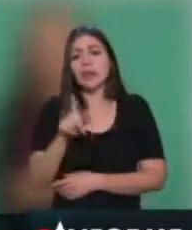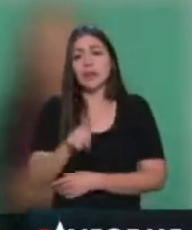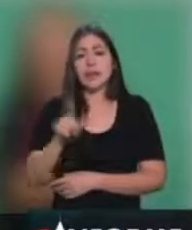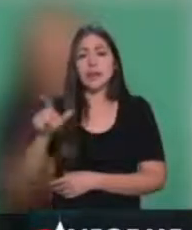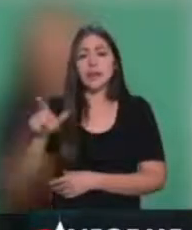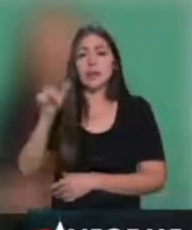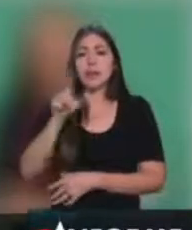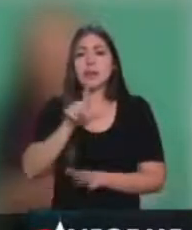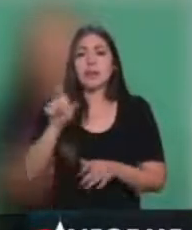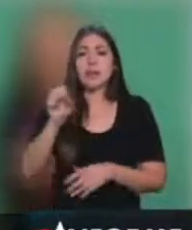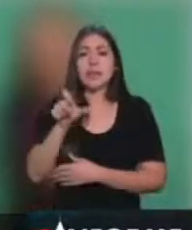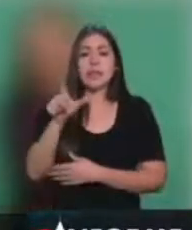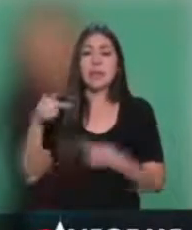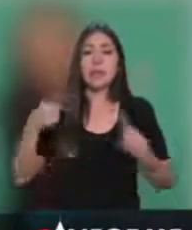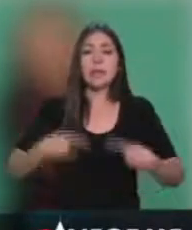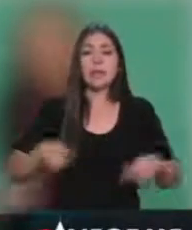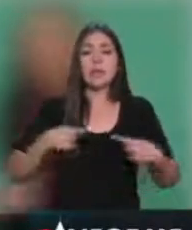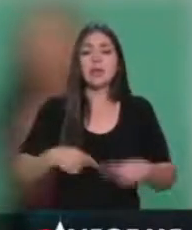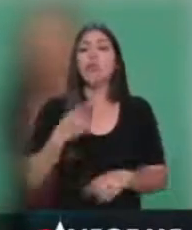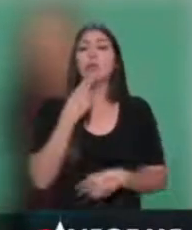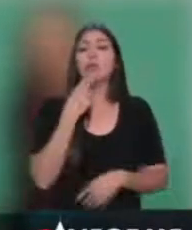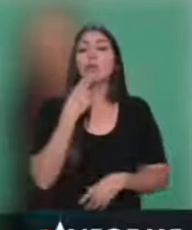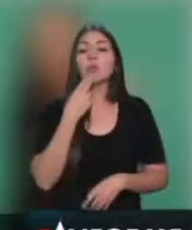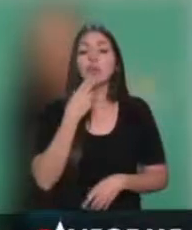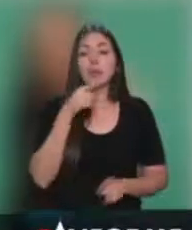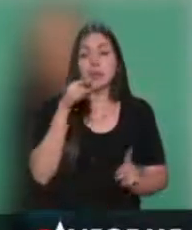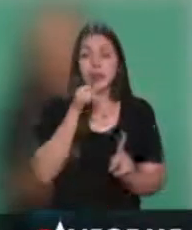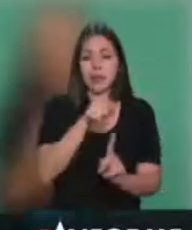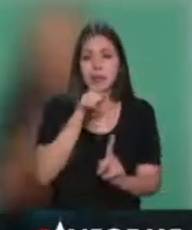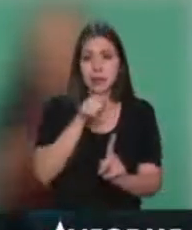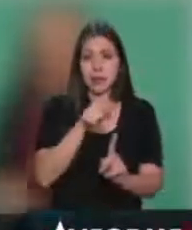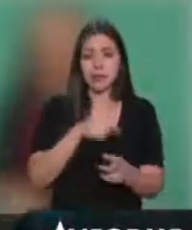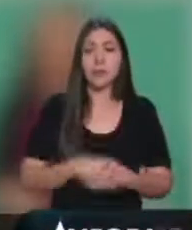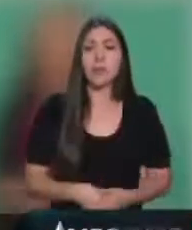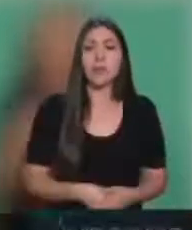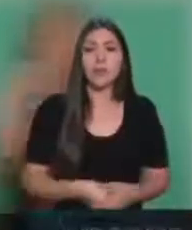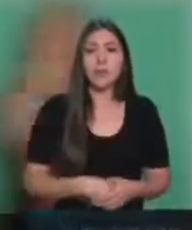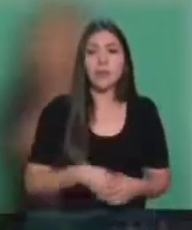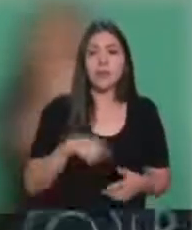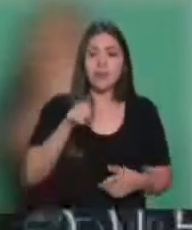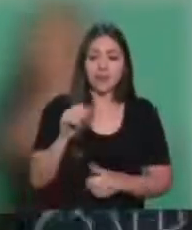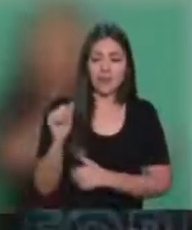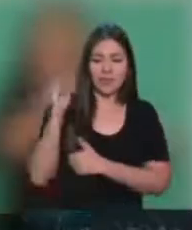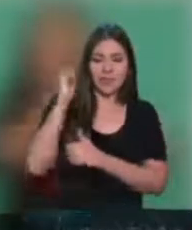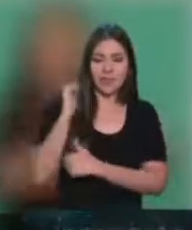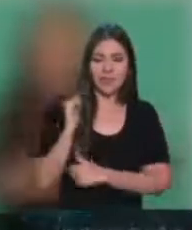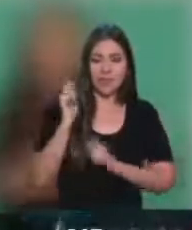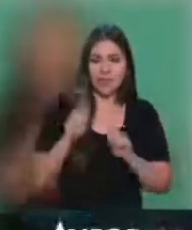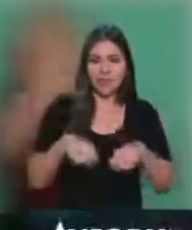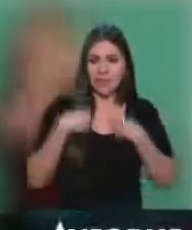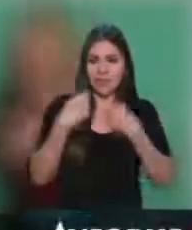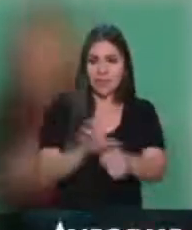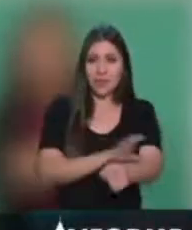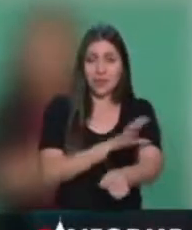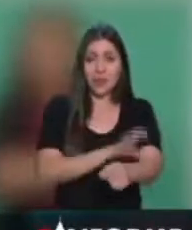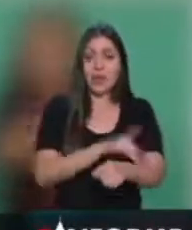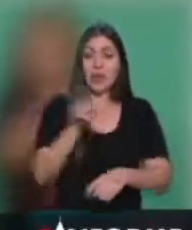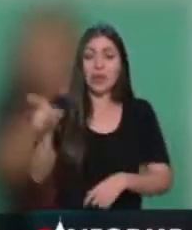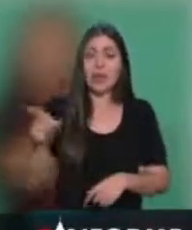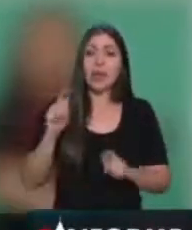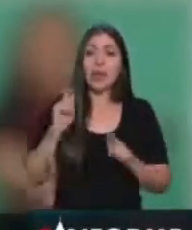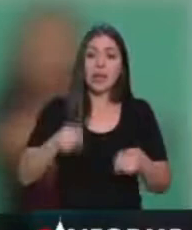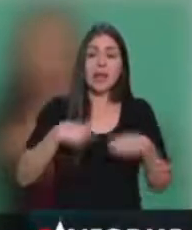77,767 consumidores. Estas centrales no cuentan con el permiso autorizado